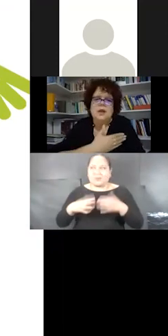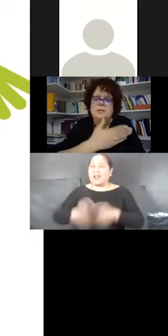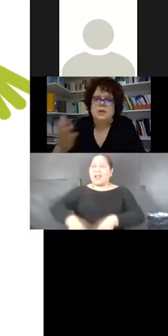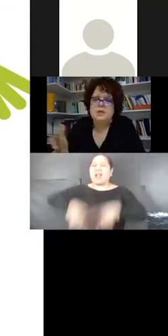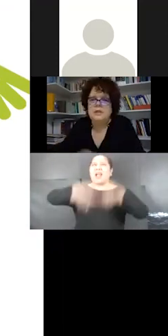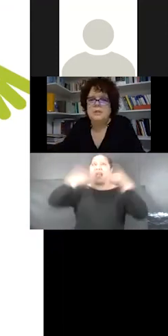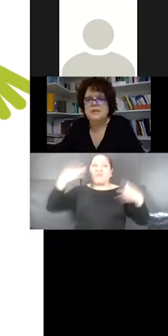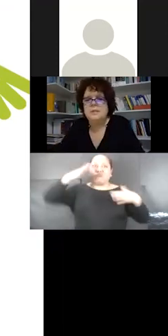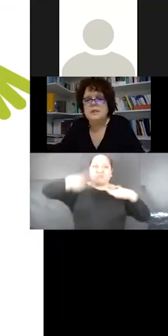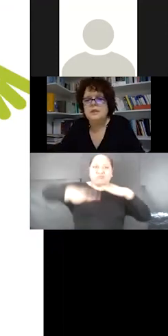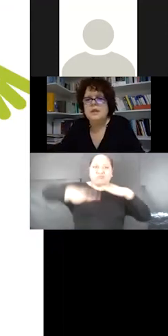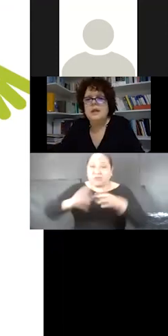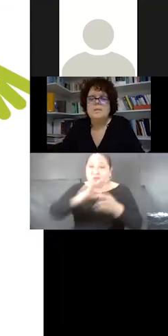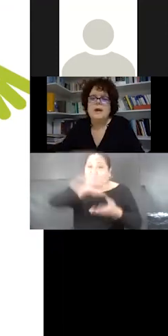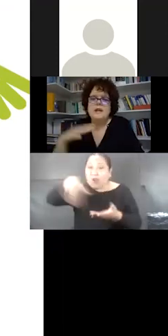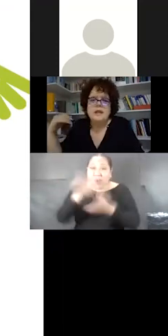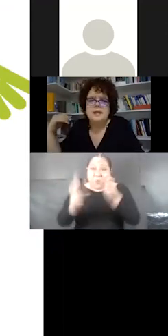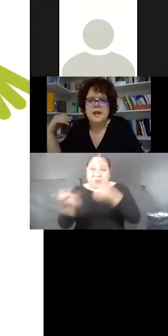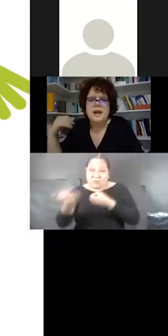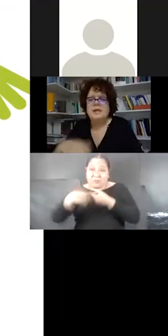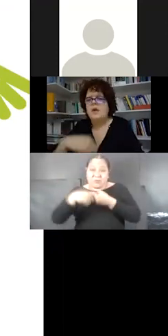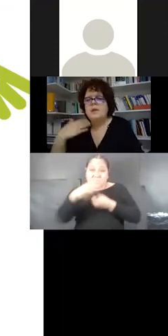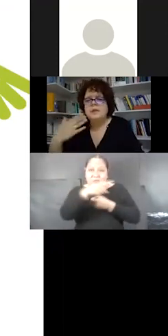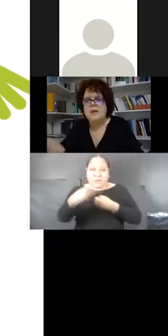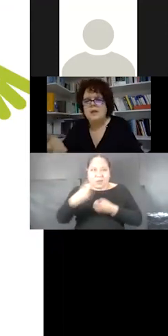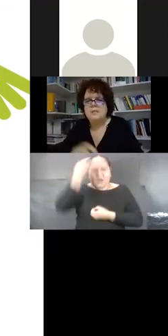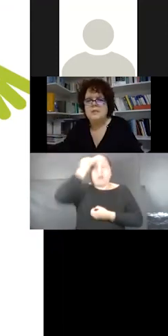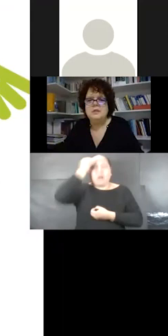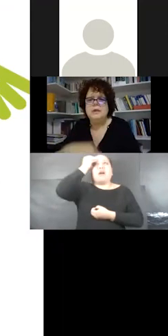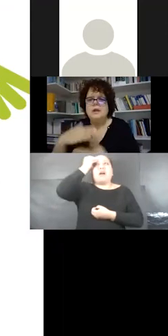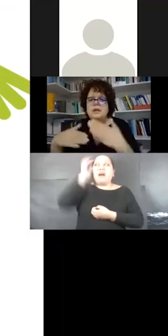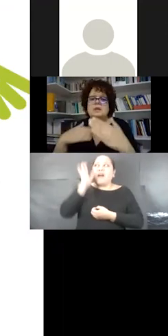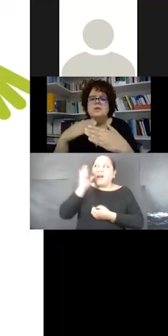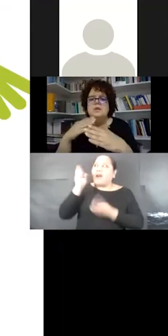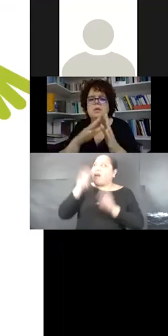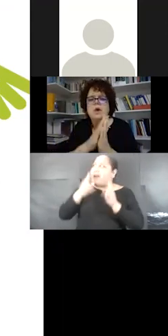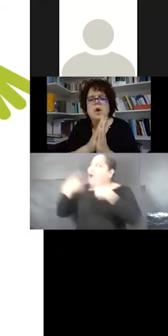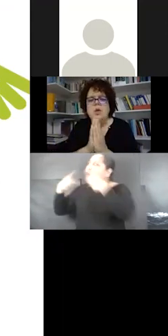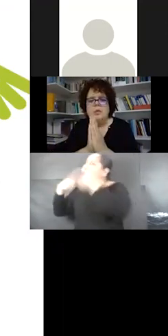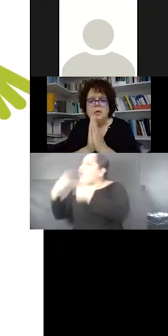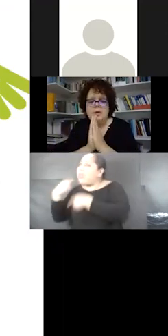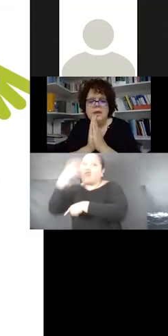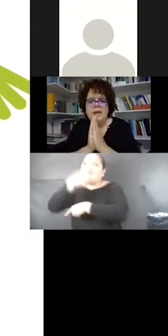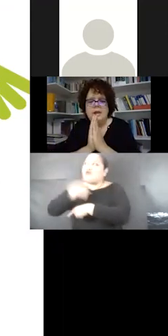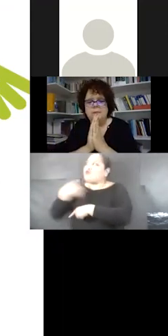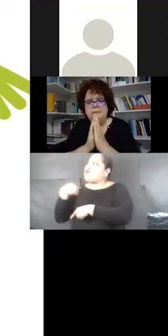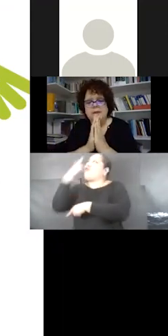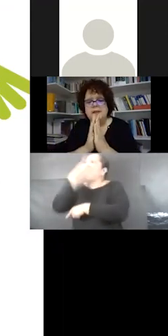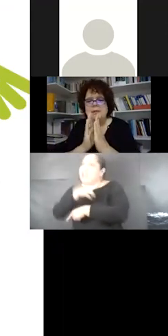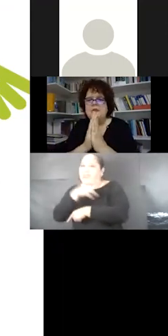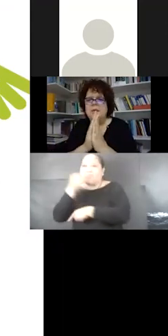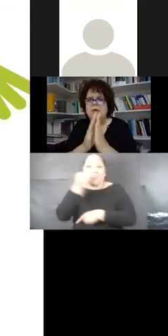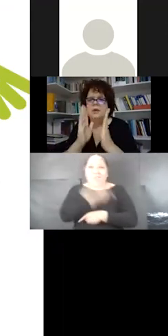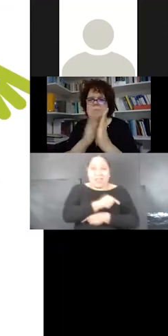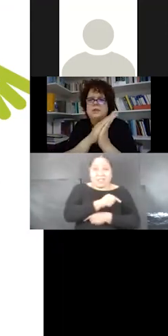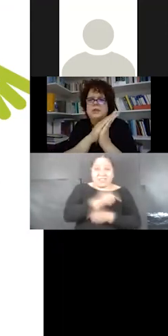todas las personas que están participando van a salir de acá y van a comentar lo que han visto y eso es como el tema